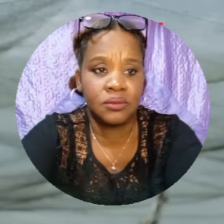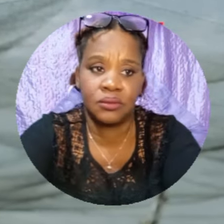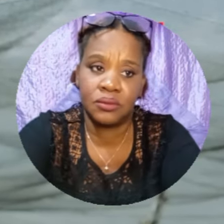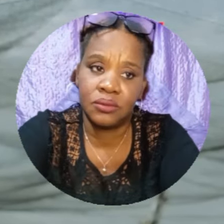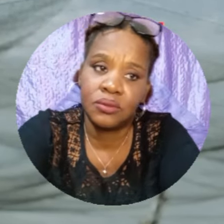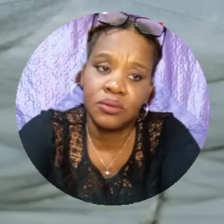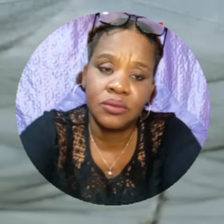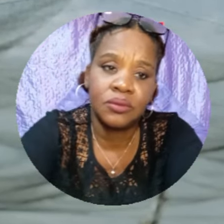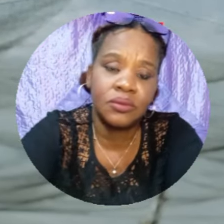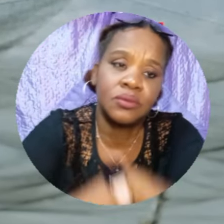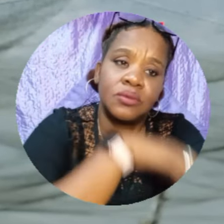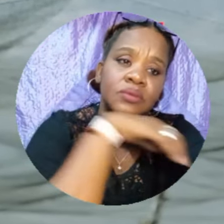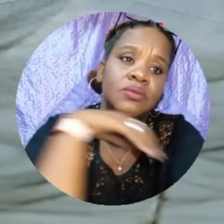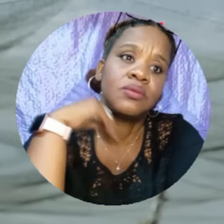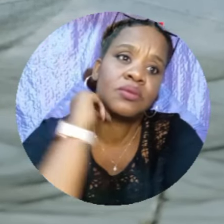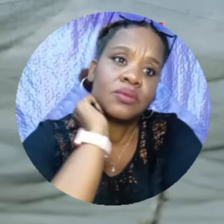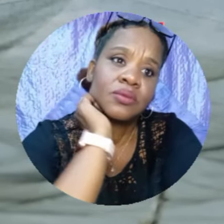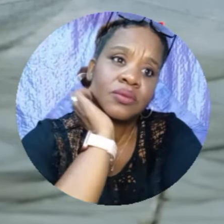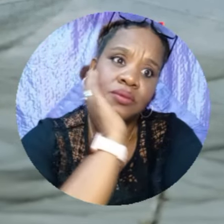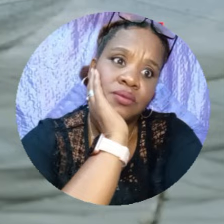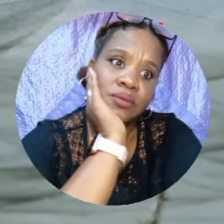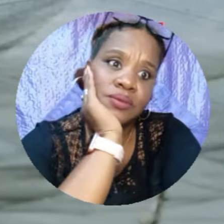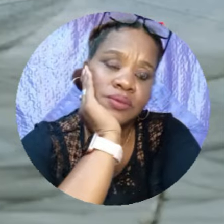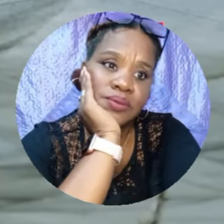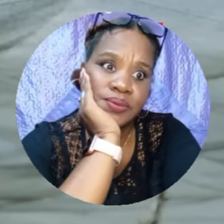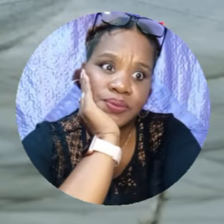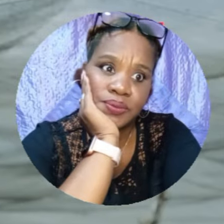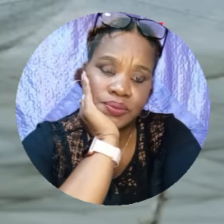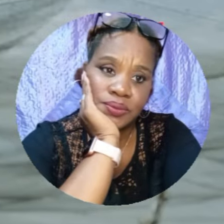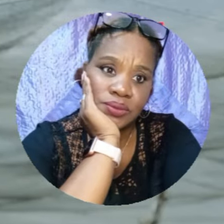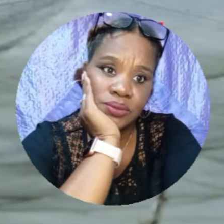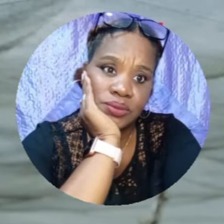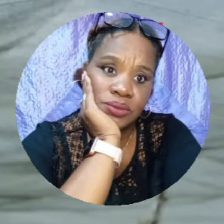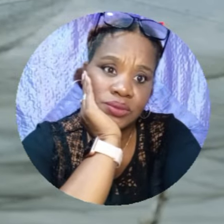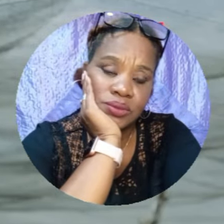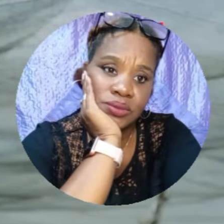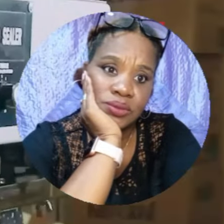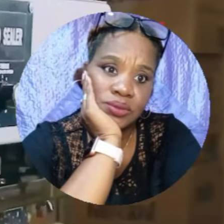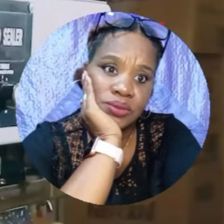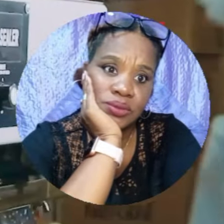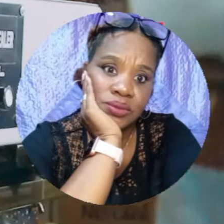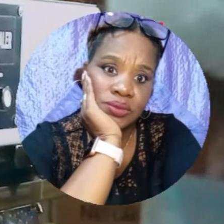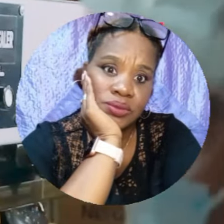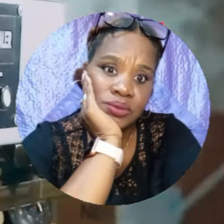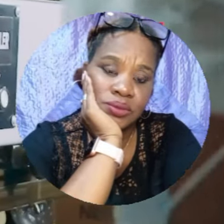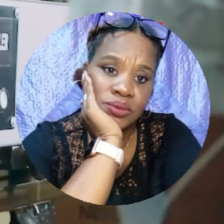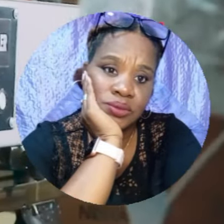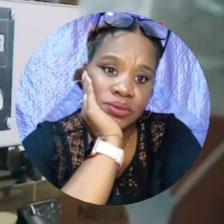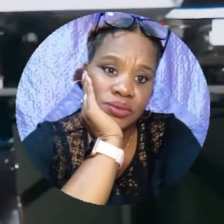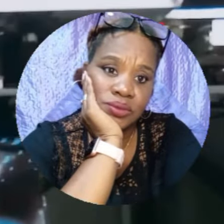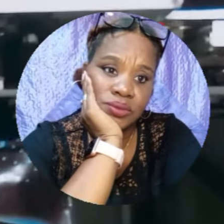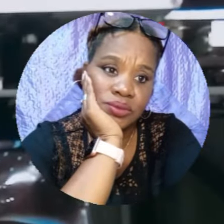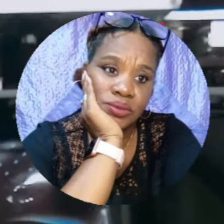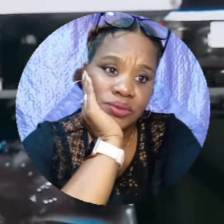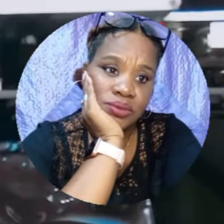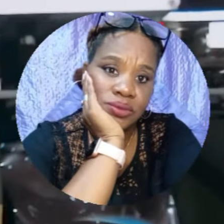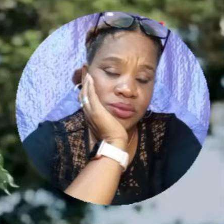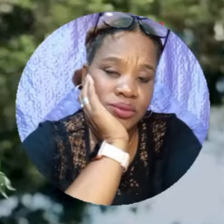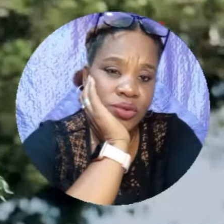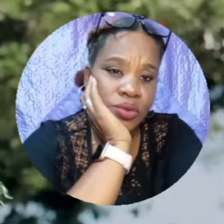café, en donde producimos el café de donde se recolectan los granos para Nescafé